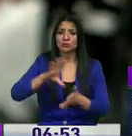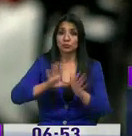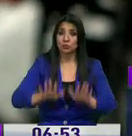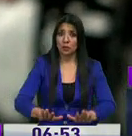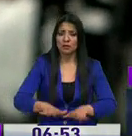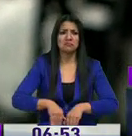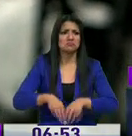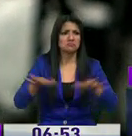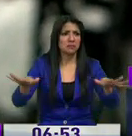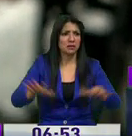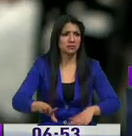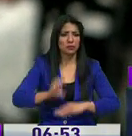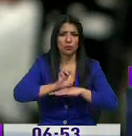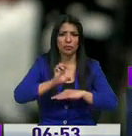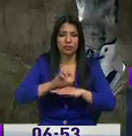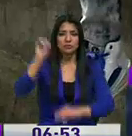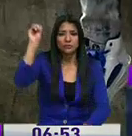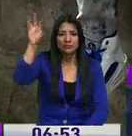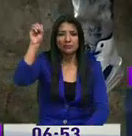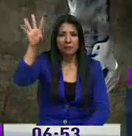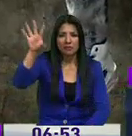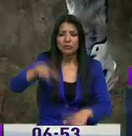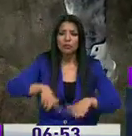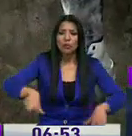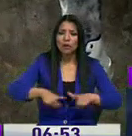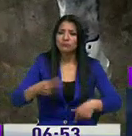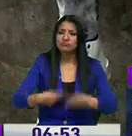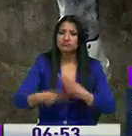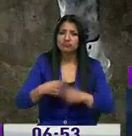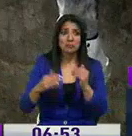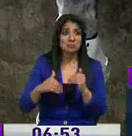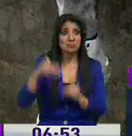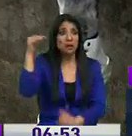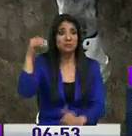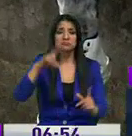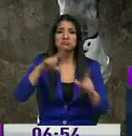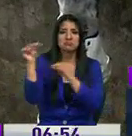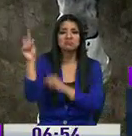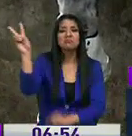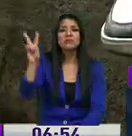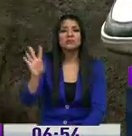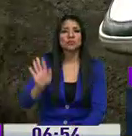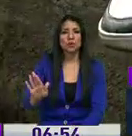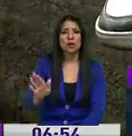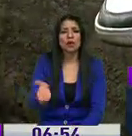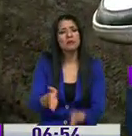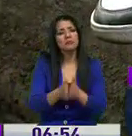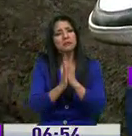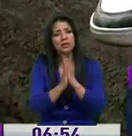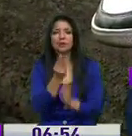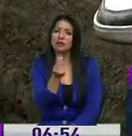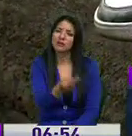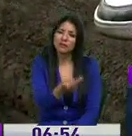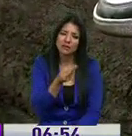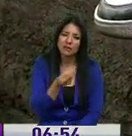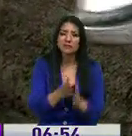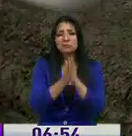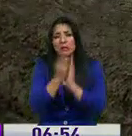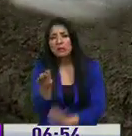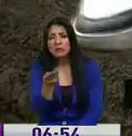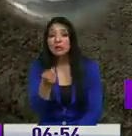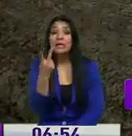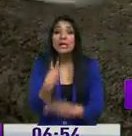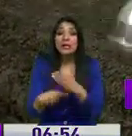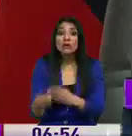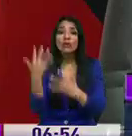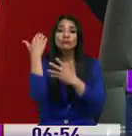incrementado en los semáforos y zonas de comercio se observa principalmente inmigrantes venezolanos pidiendo alguna ayuda económica con sus hijos